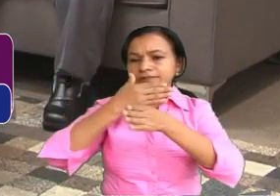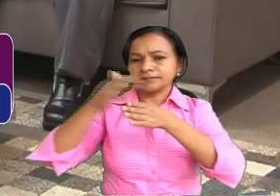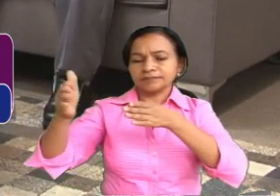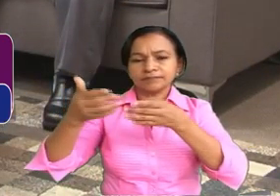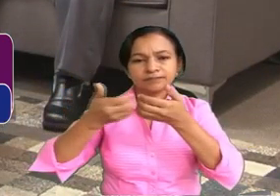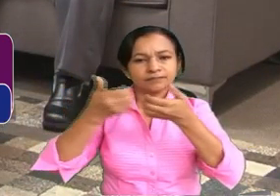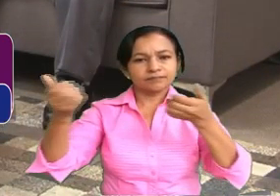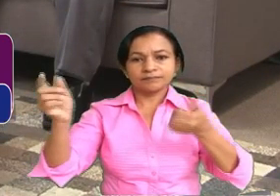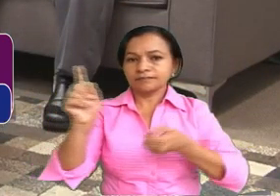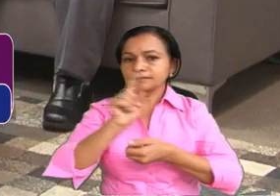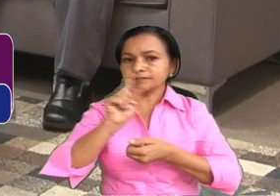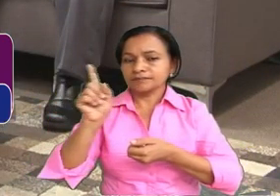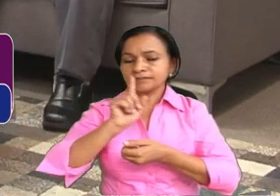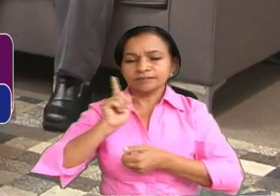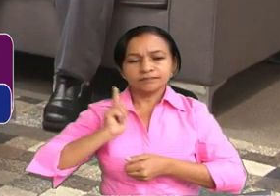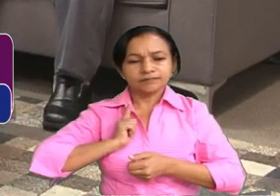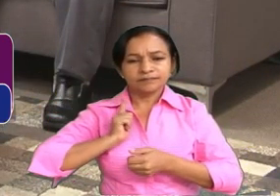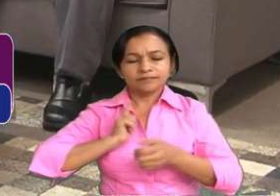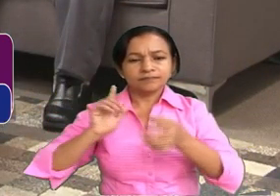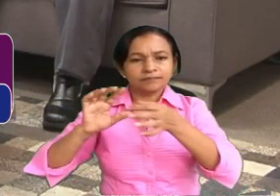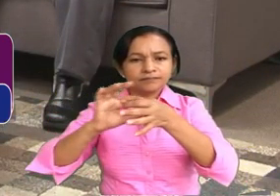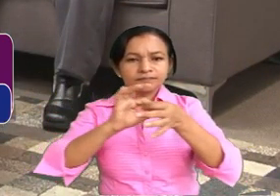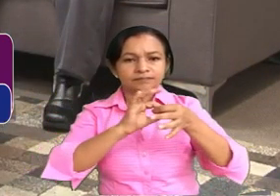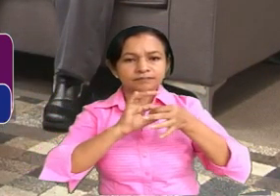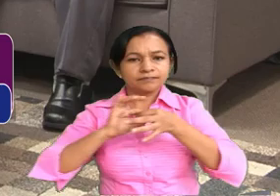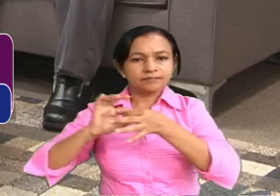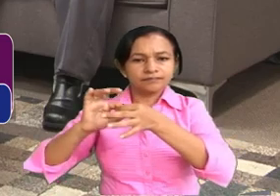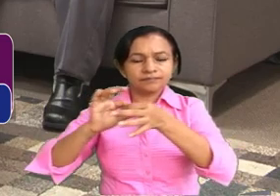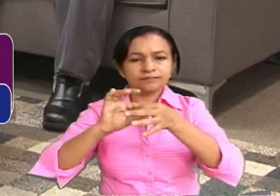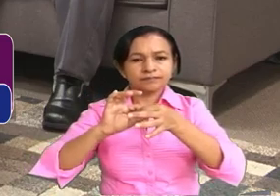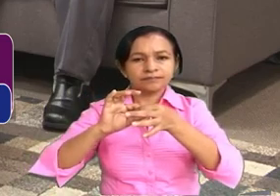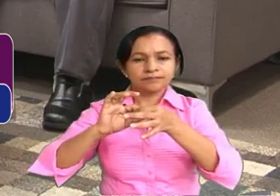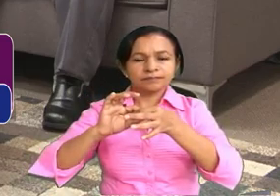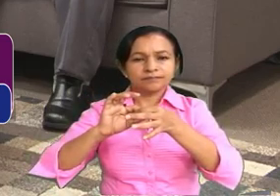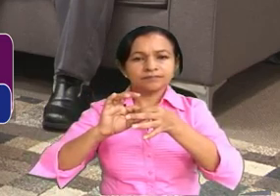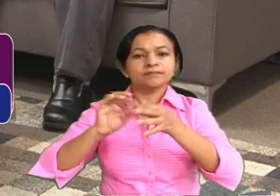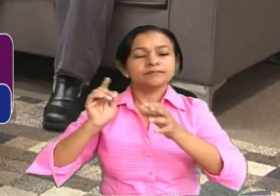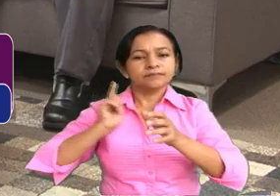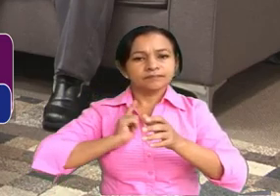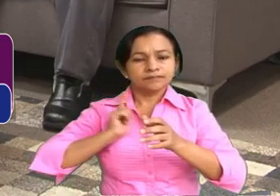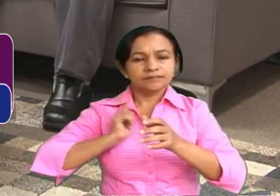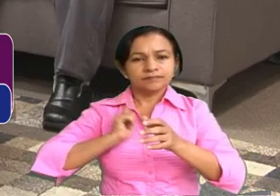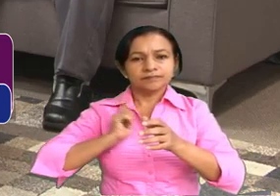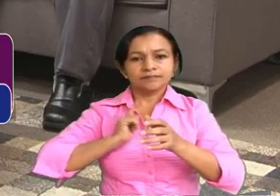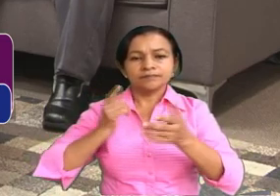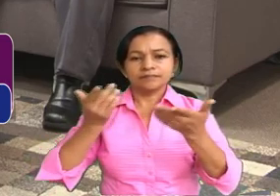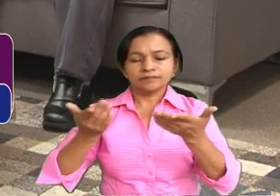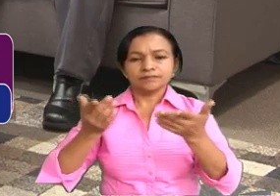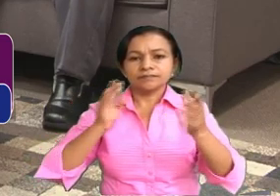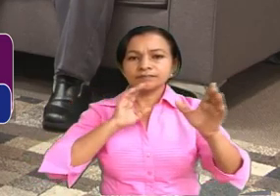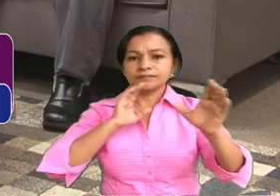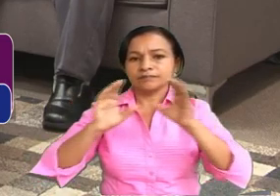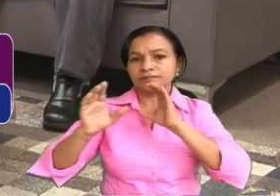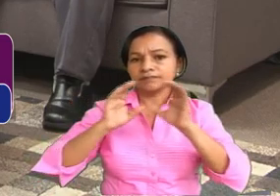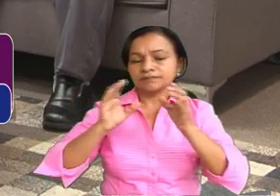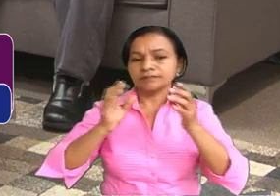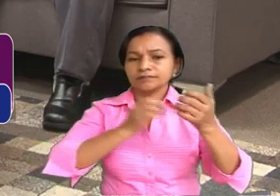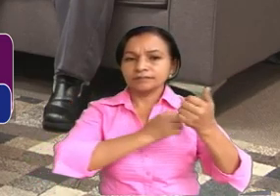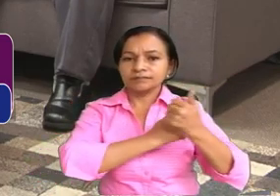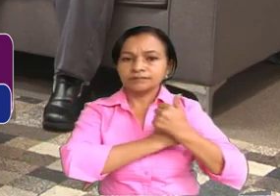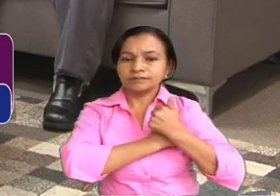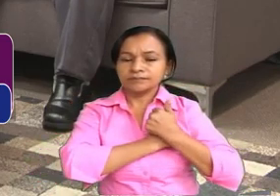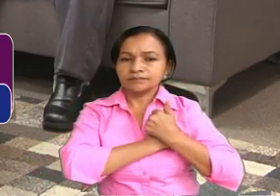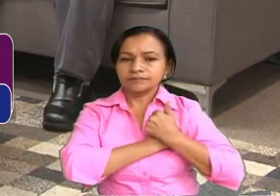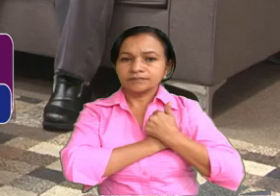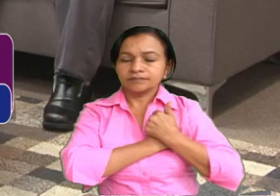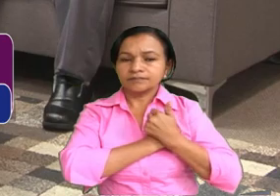es una isla. Tenemos que estar unidos, tenemos que estarnos comunicando. Y cuando decimos amor, no